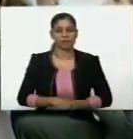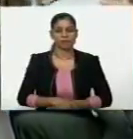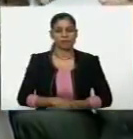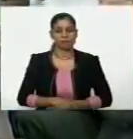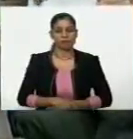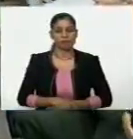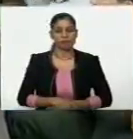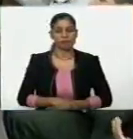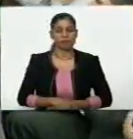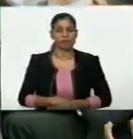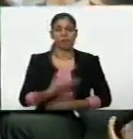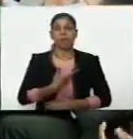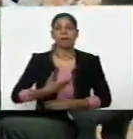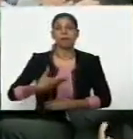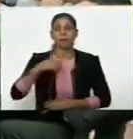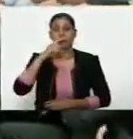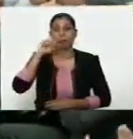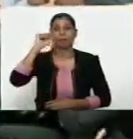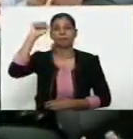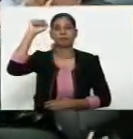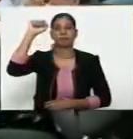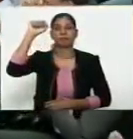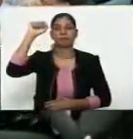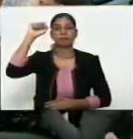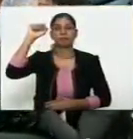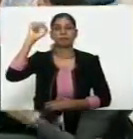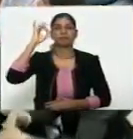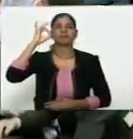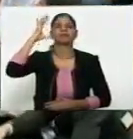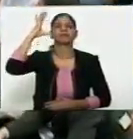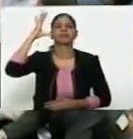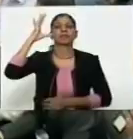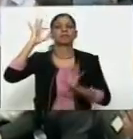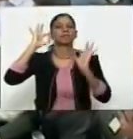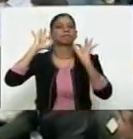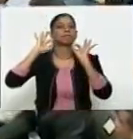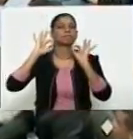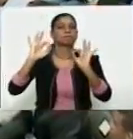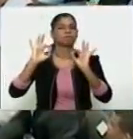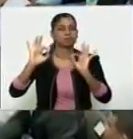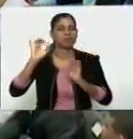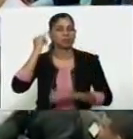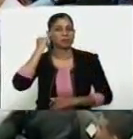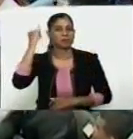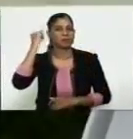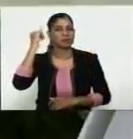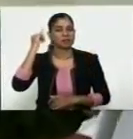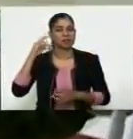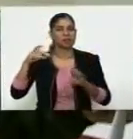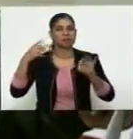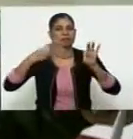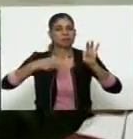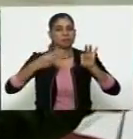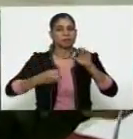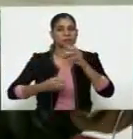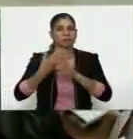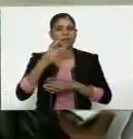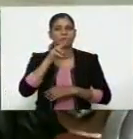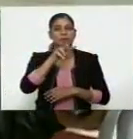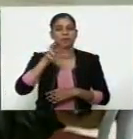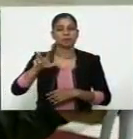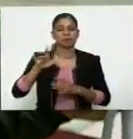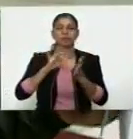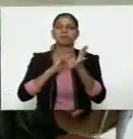Él hizo algo que ninguno de nosotros llegó a imaginarlo. El 23 de